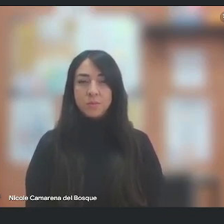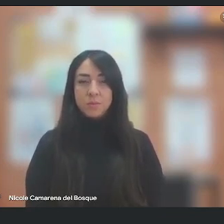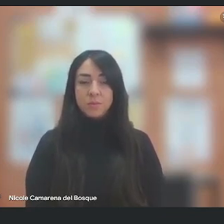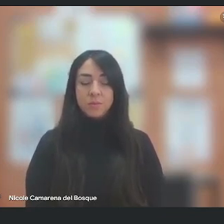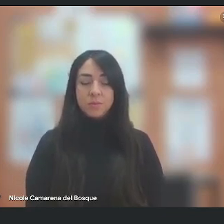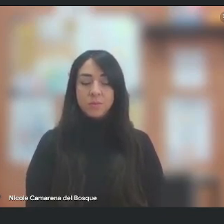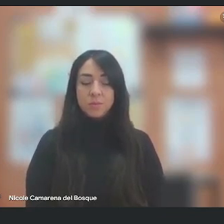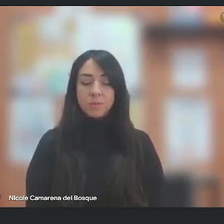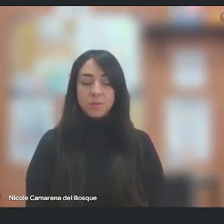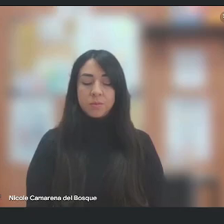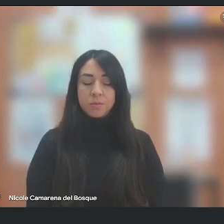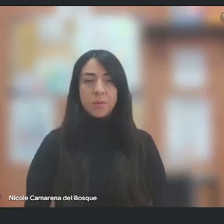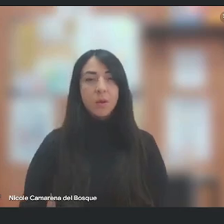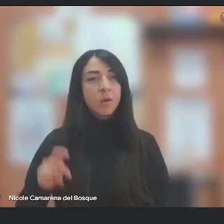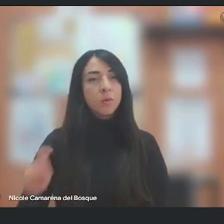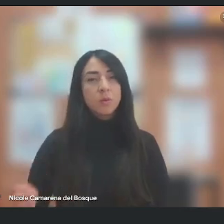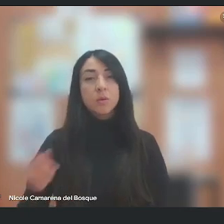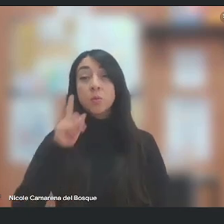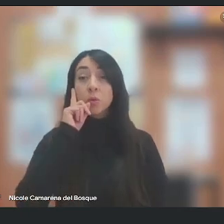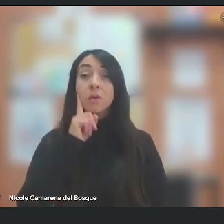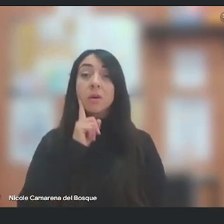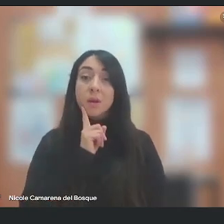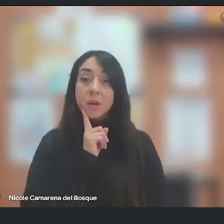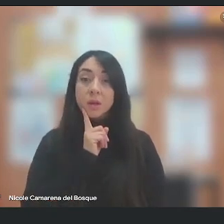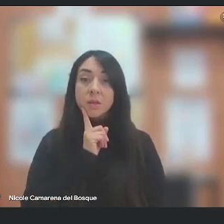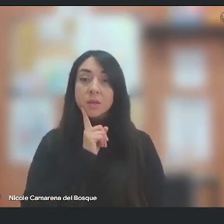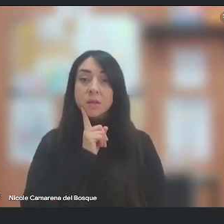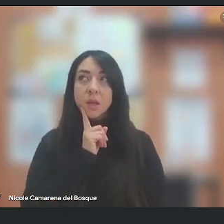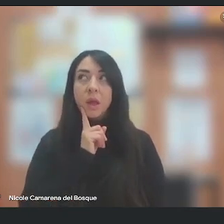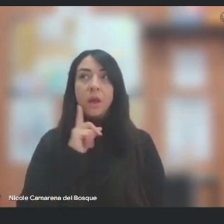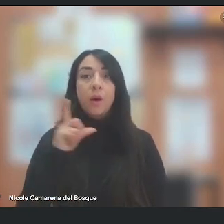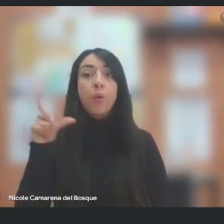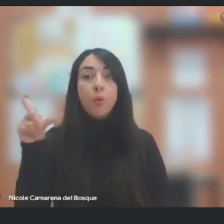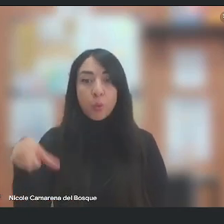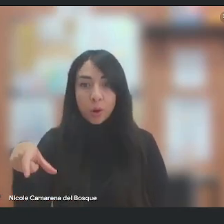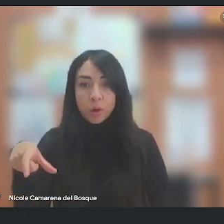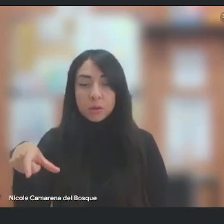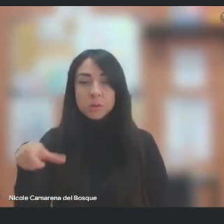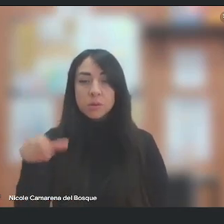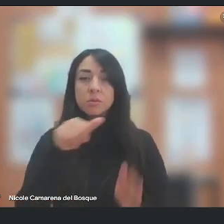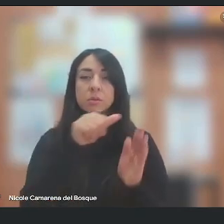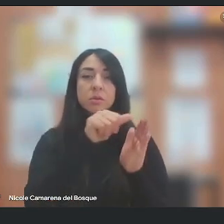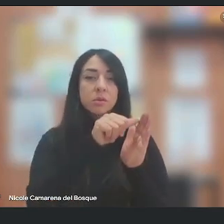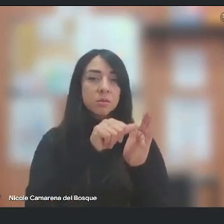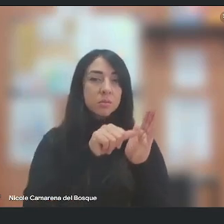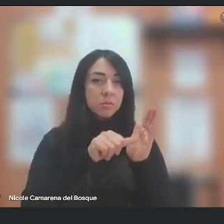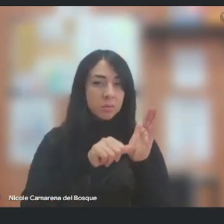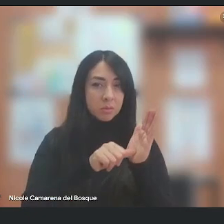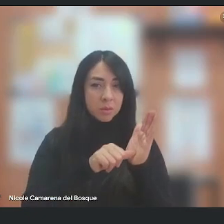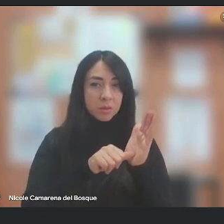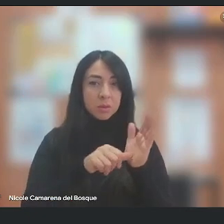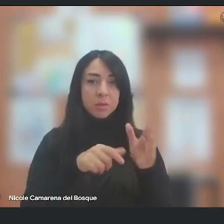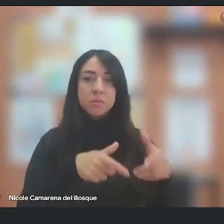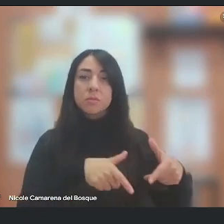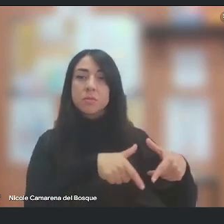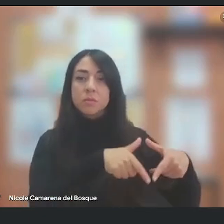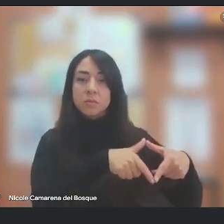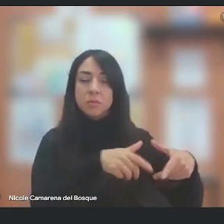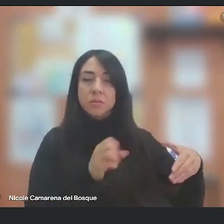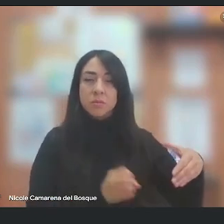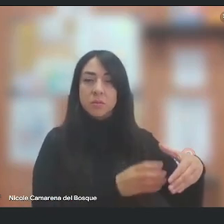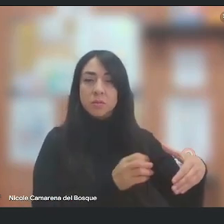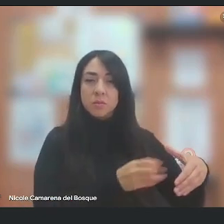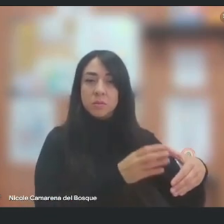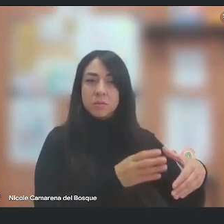había zonas de México que ni siquiera se les permitía dormir dentro de la casa cuando estaba en su